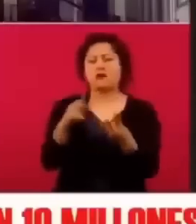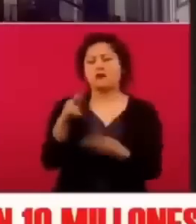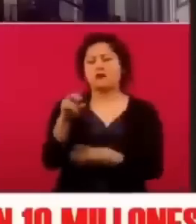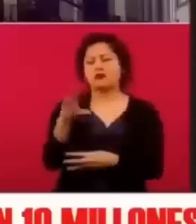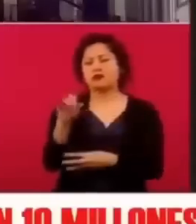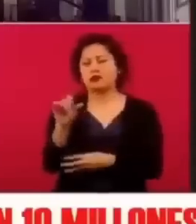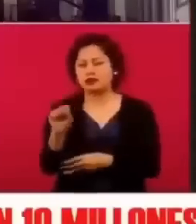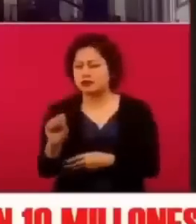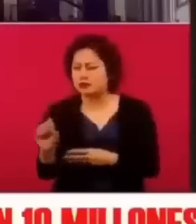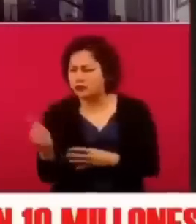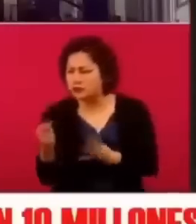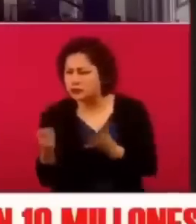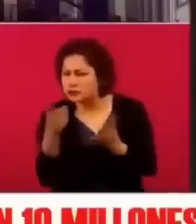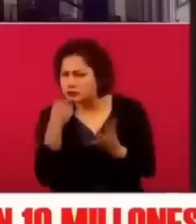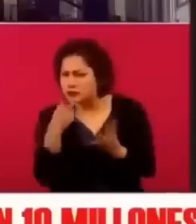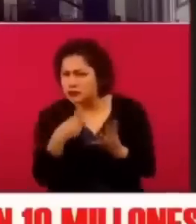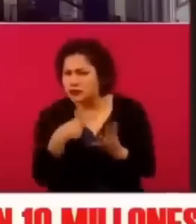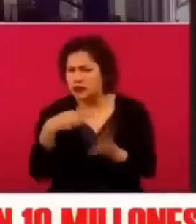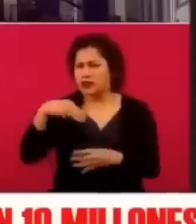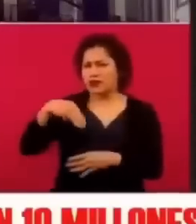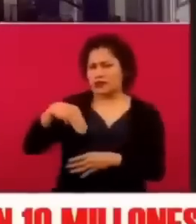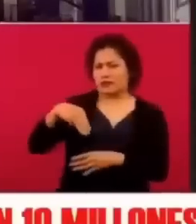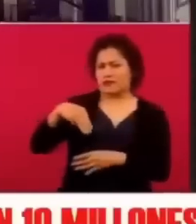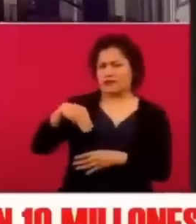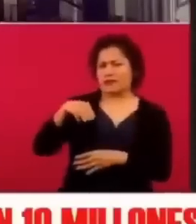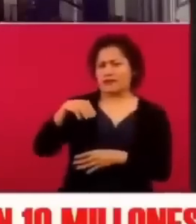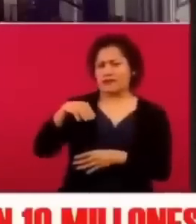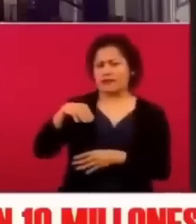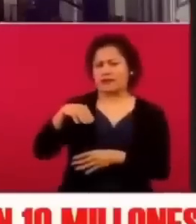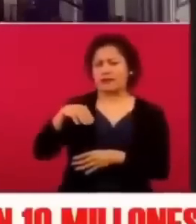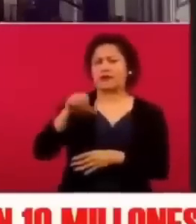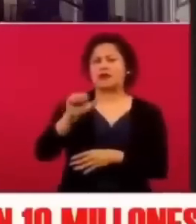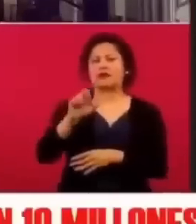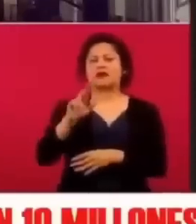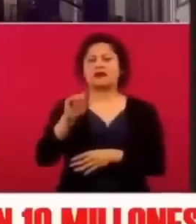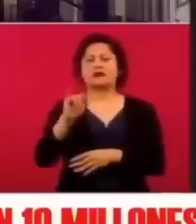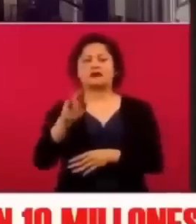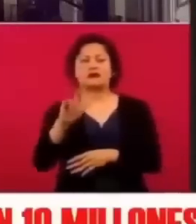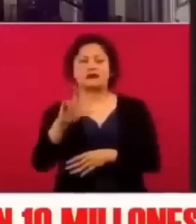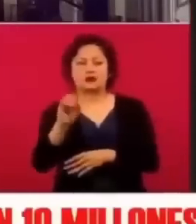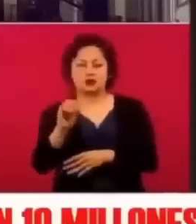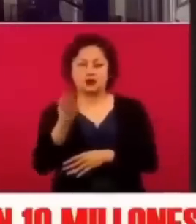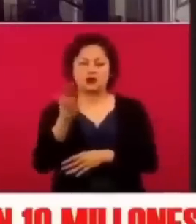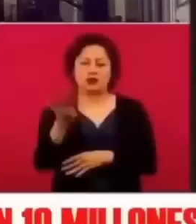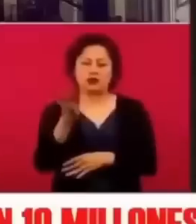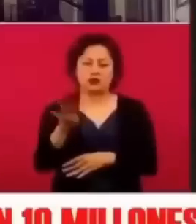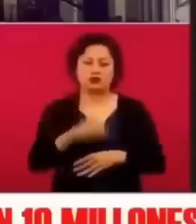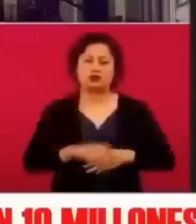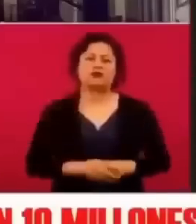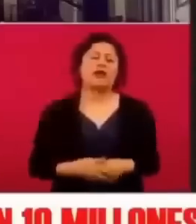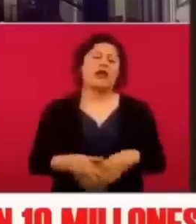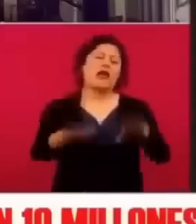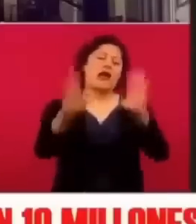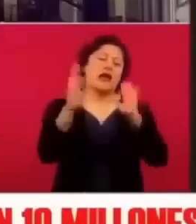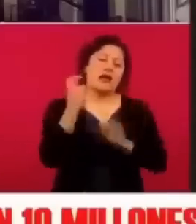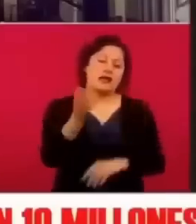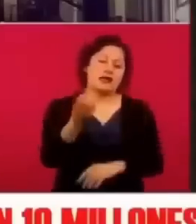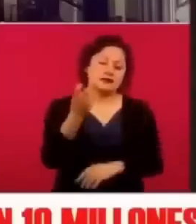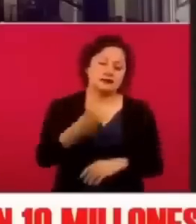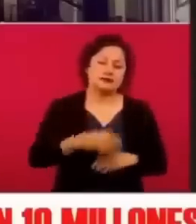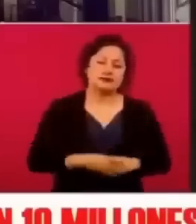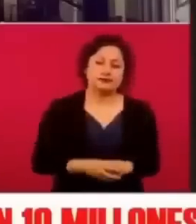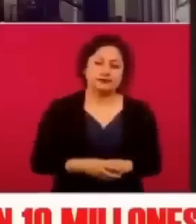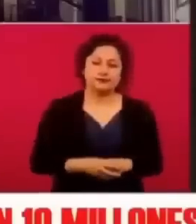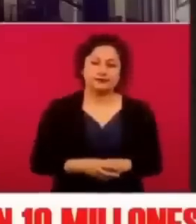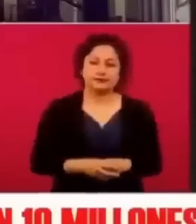¿Cuál otro dijiste? M19. No. Artículo 19. Artículo 19. Red sí, por los. Sí.